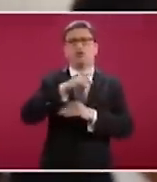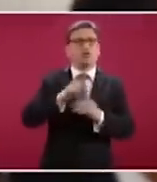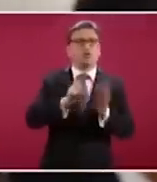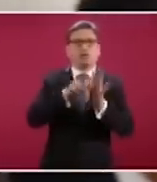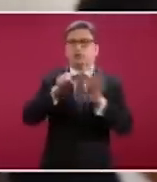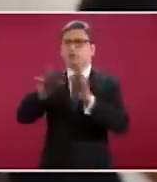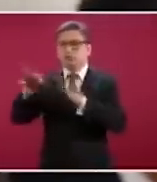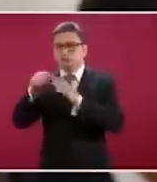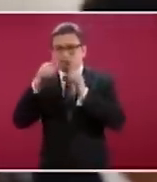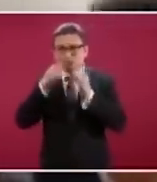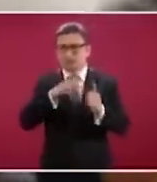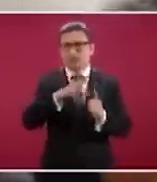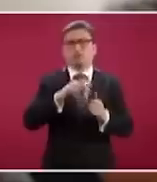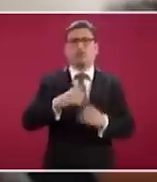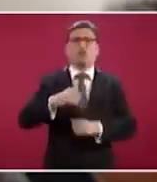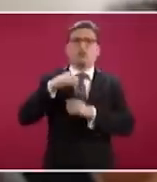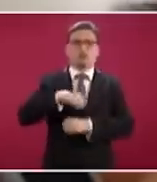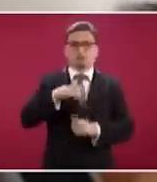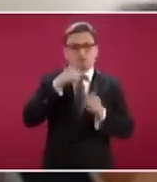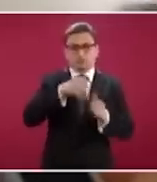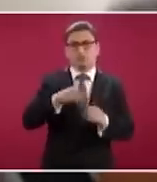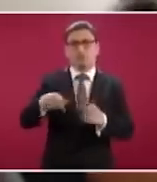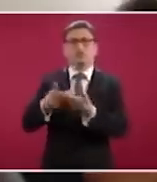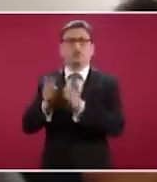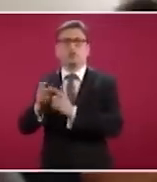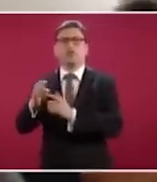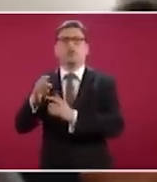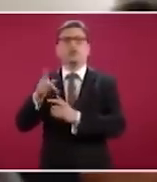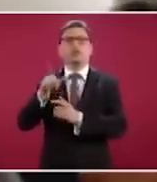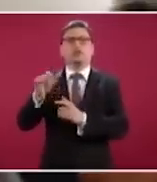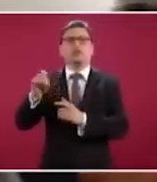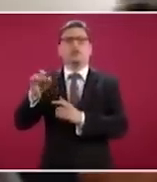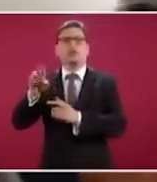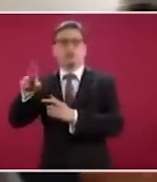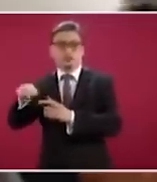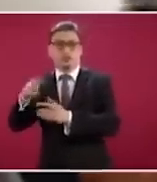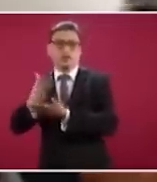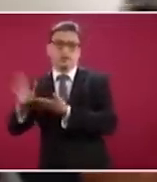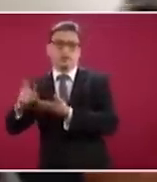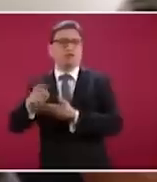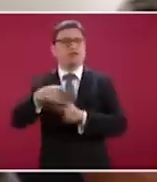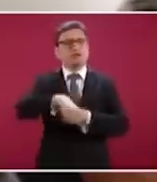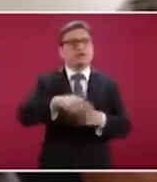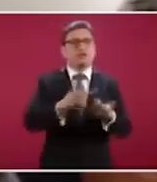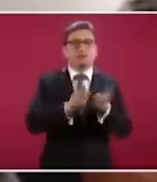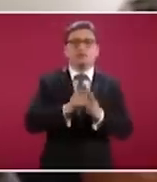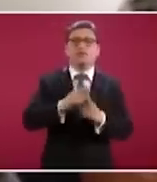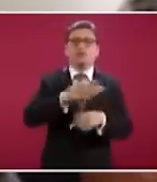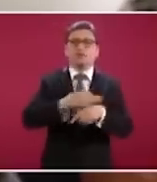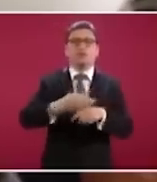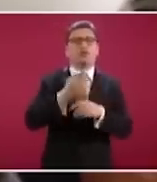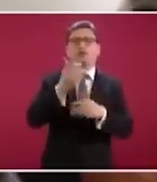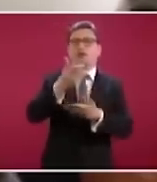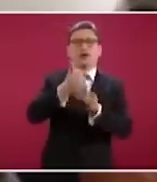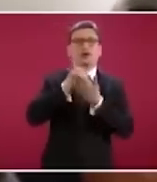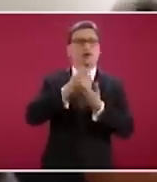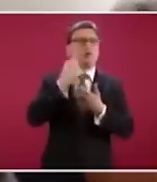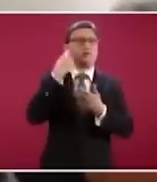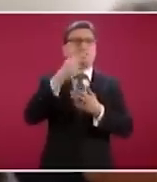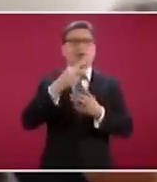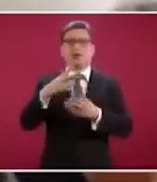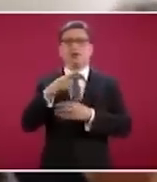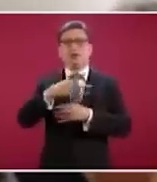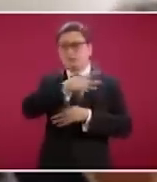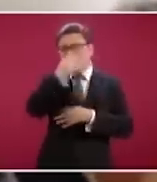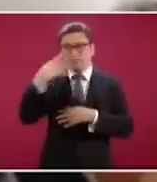medios ni de las autoridades, como el caso de Levarón? Esta familia está pidiendo el apoyo con una visa humanitaria para que les